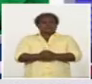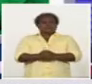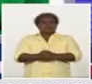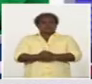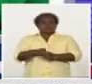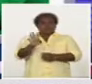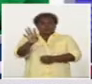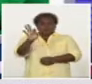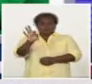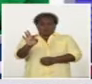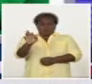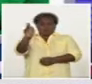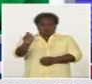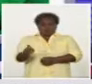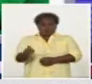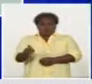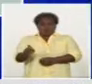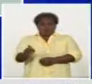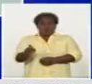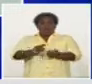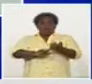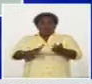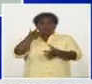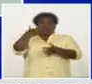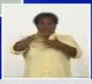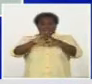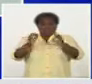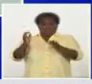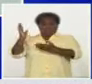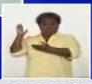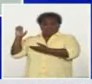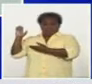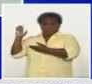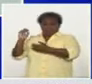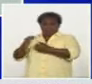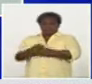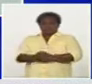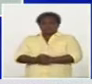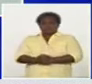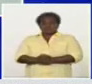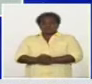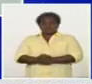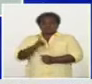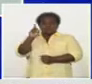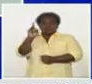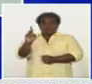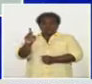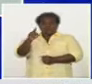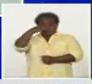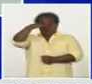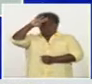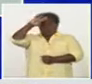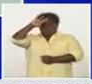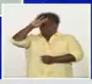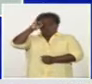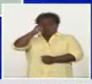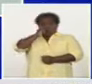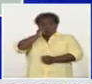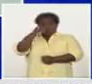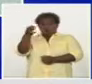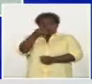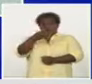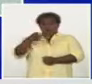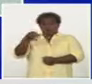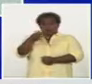48 casos. De la provincia de Artemisa se diagnosticó un viajero cubano del municipio